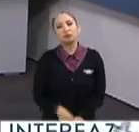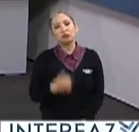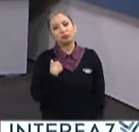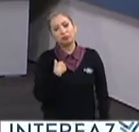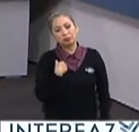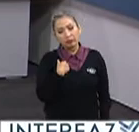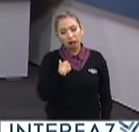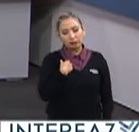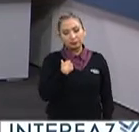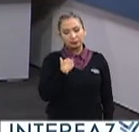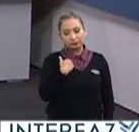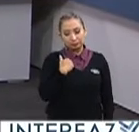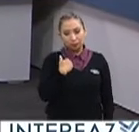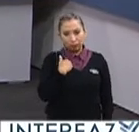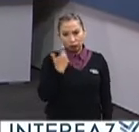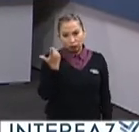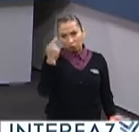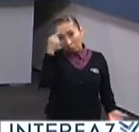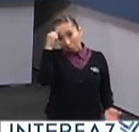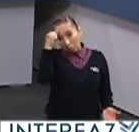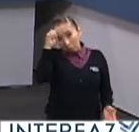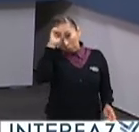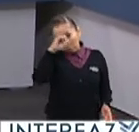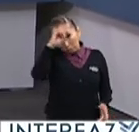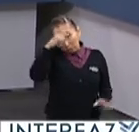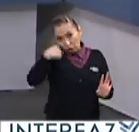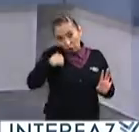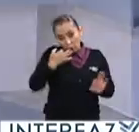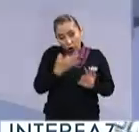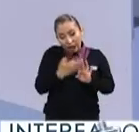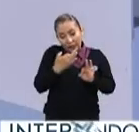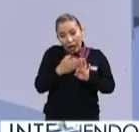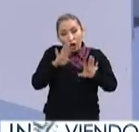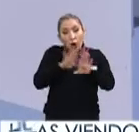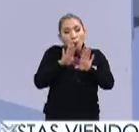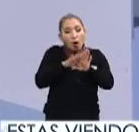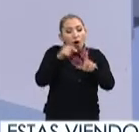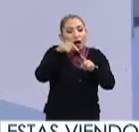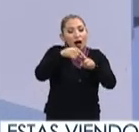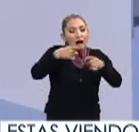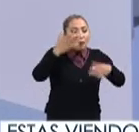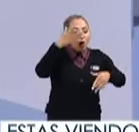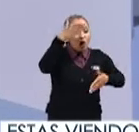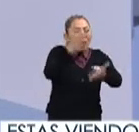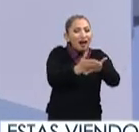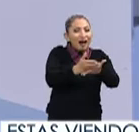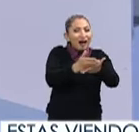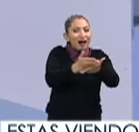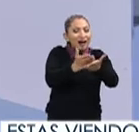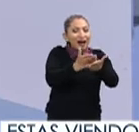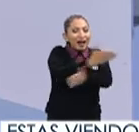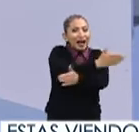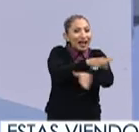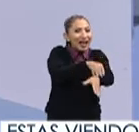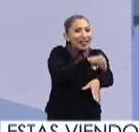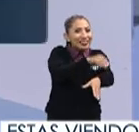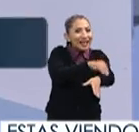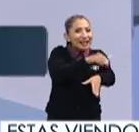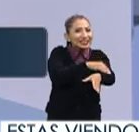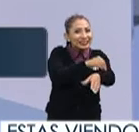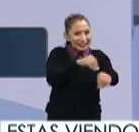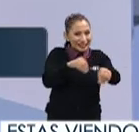que estamos en un punto realmente de quiebre desde el punto de vista de la energía